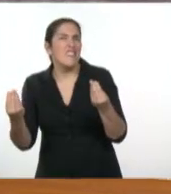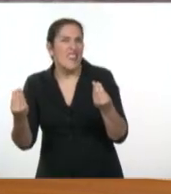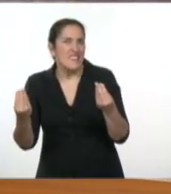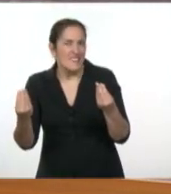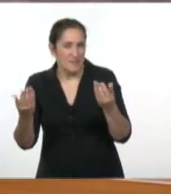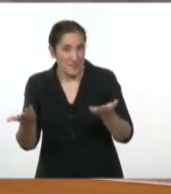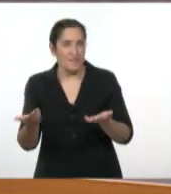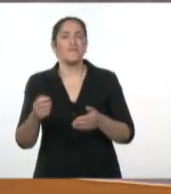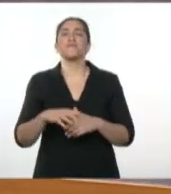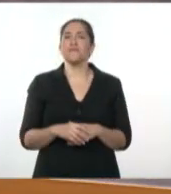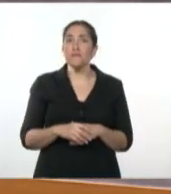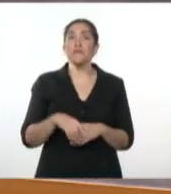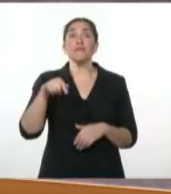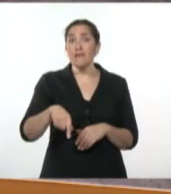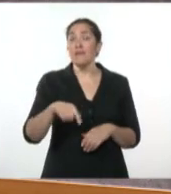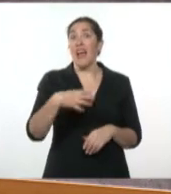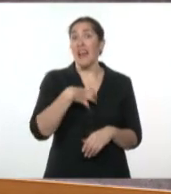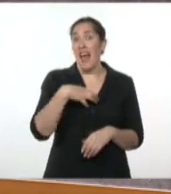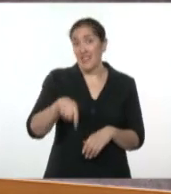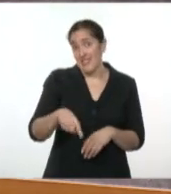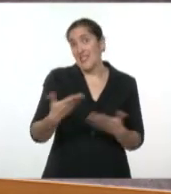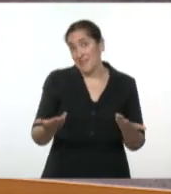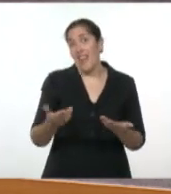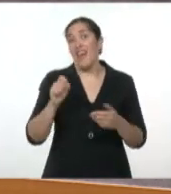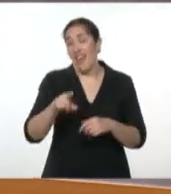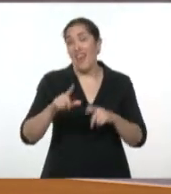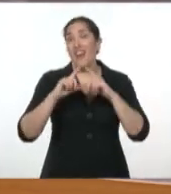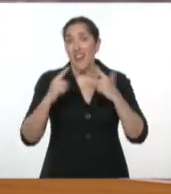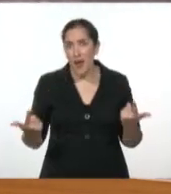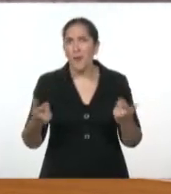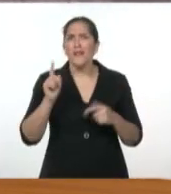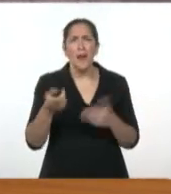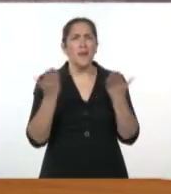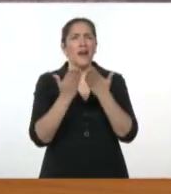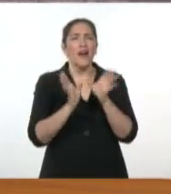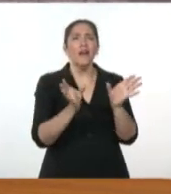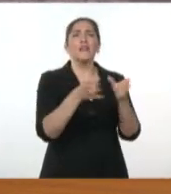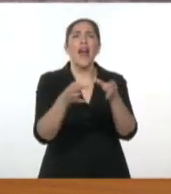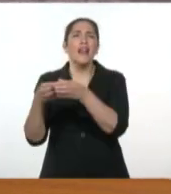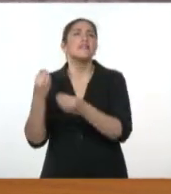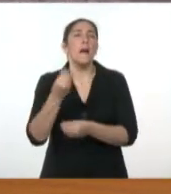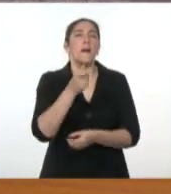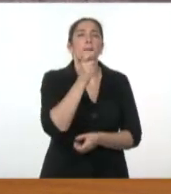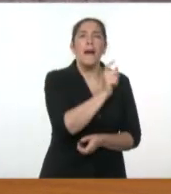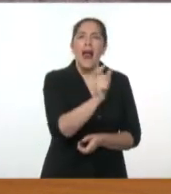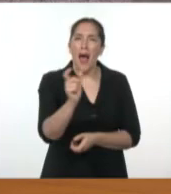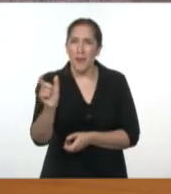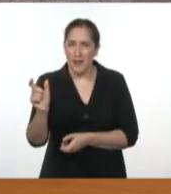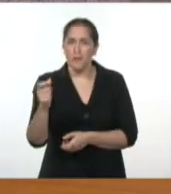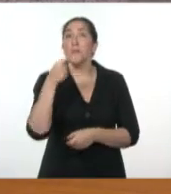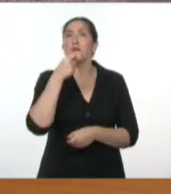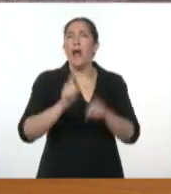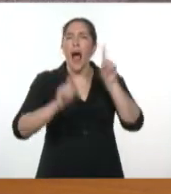Y también, como es clases de lenguas, estuvimos trabajando con las clases de palabras. Muchas veces fueron nuestro objeto de estudio, es decir, nos centramos en